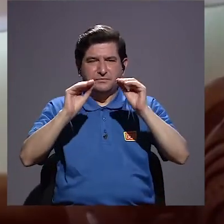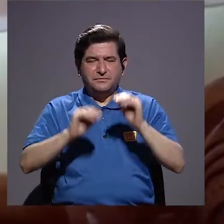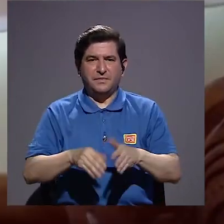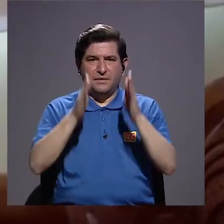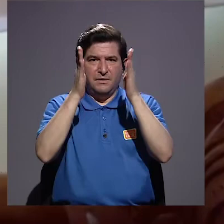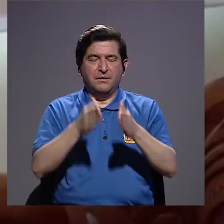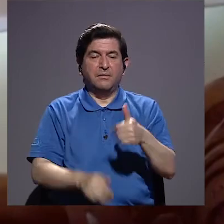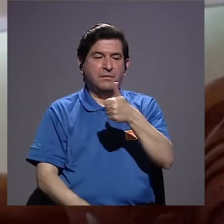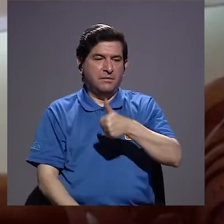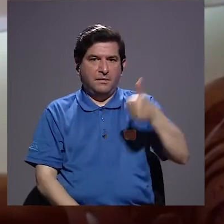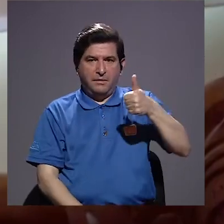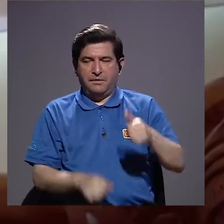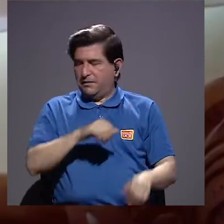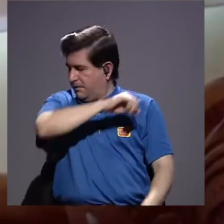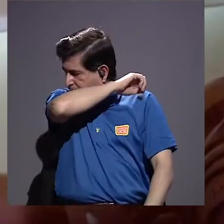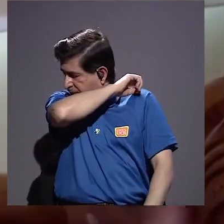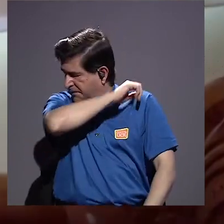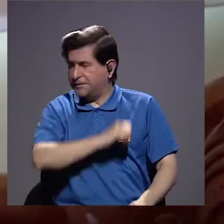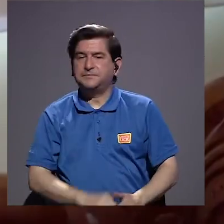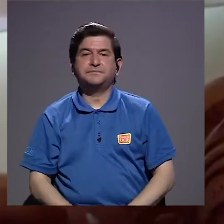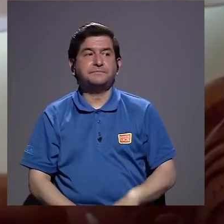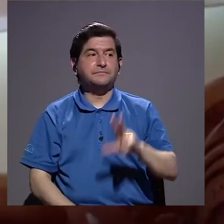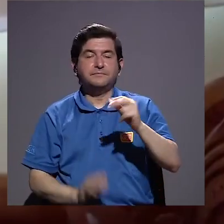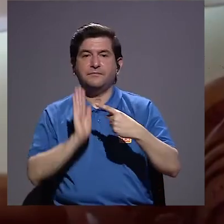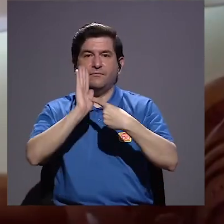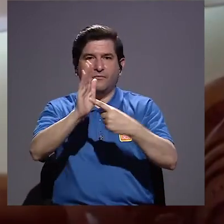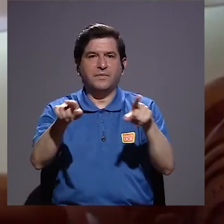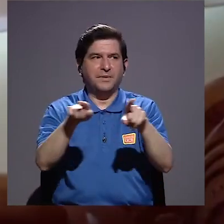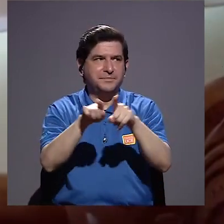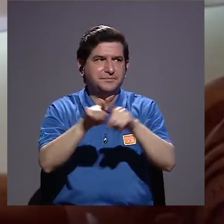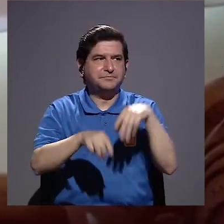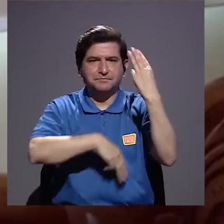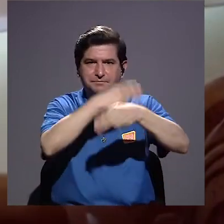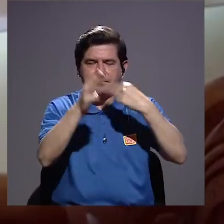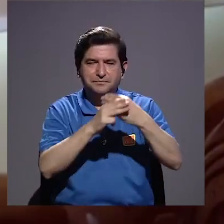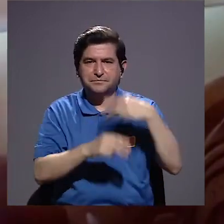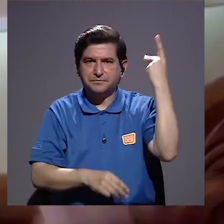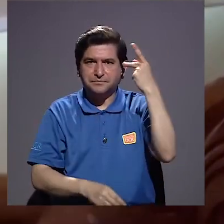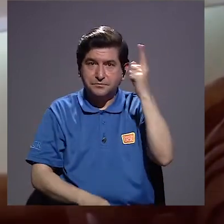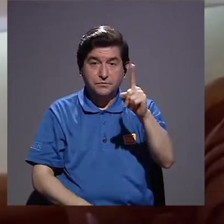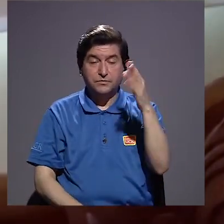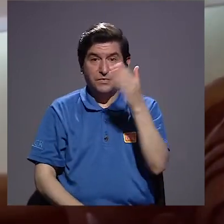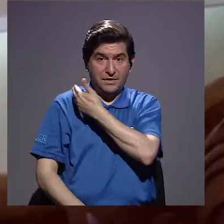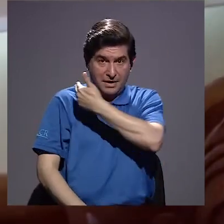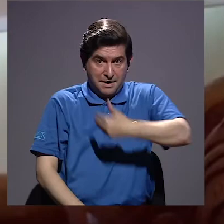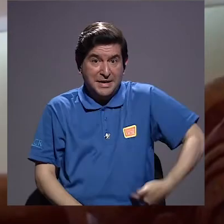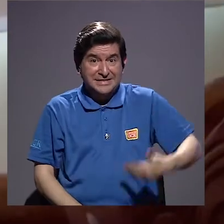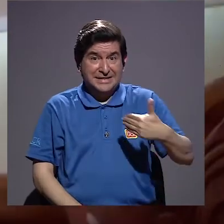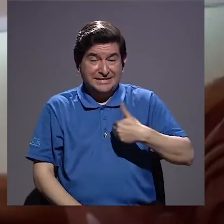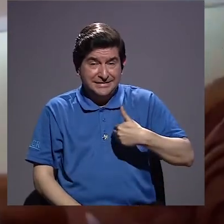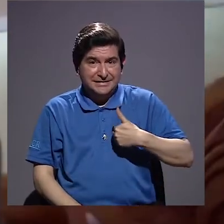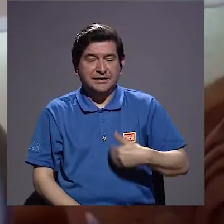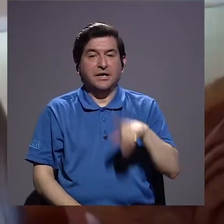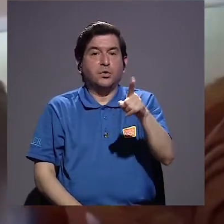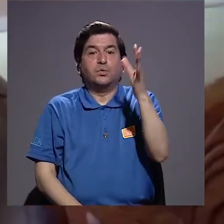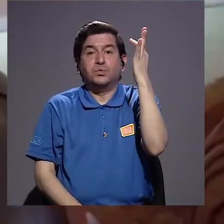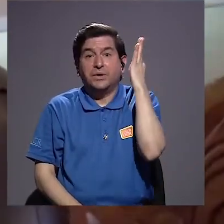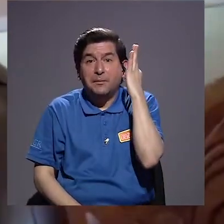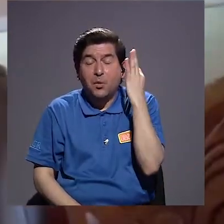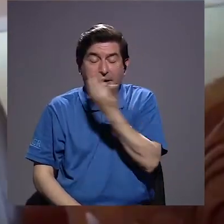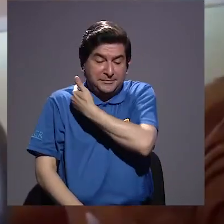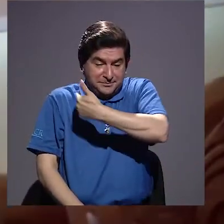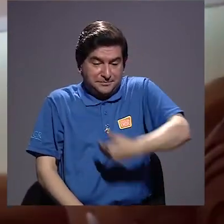refleja en las rectorías y por supuesto no se refleja en el mundo de lo político. Una presidenta hemos tenido, una mujer ha